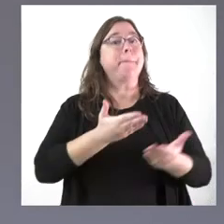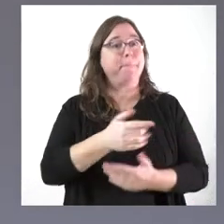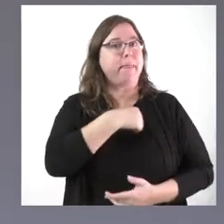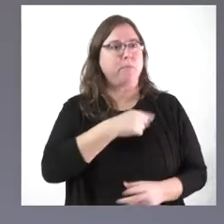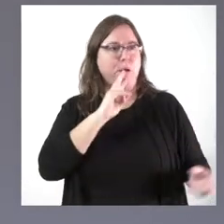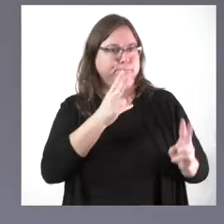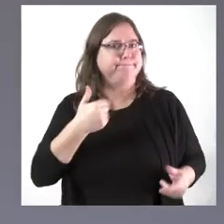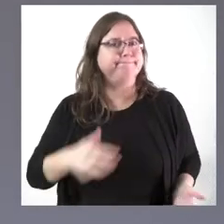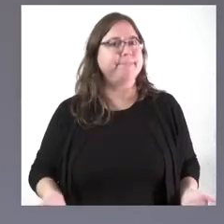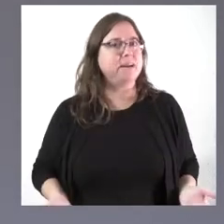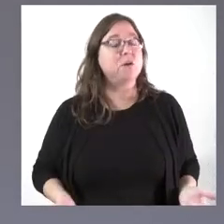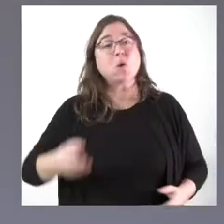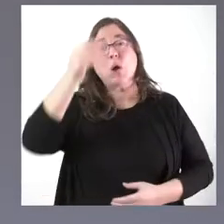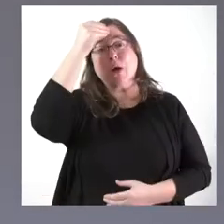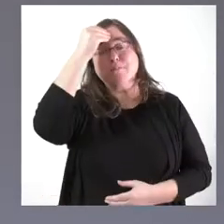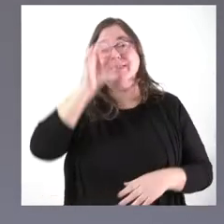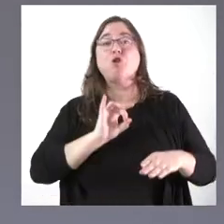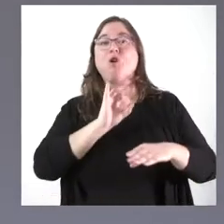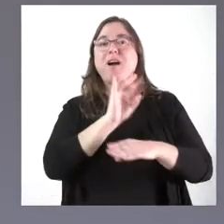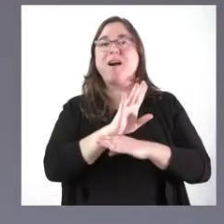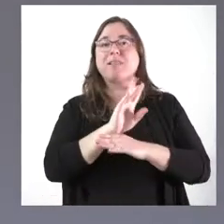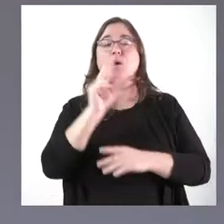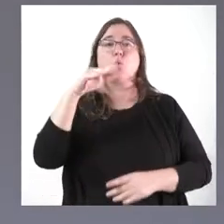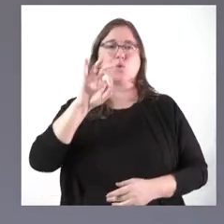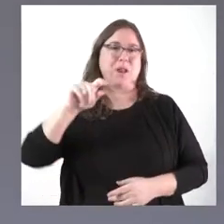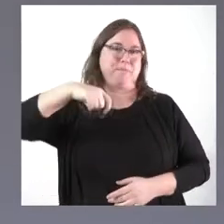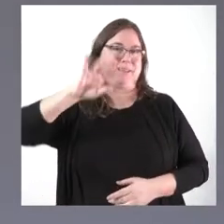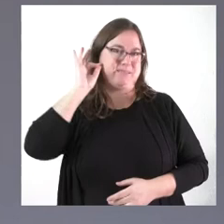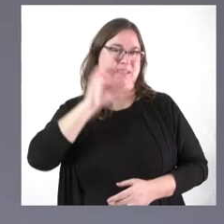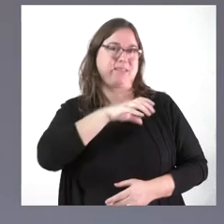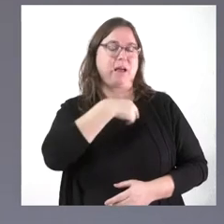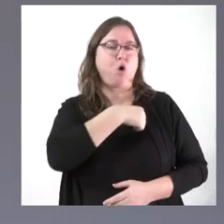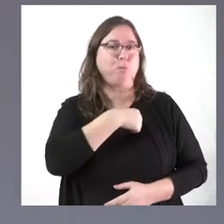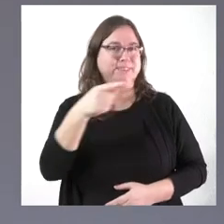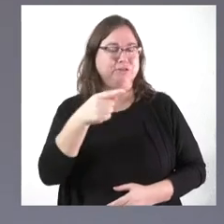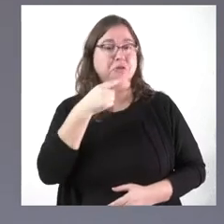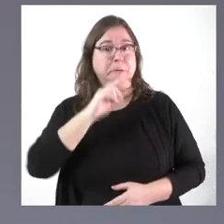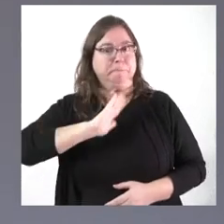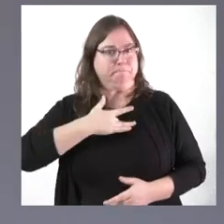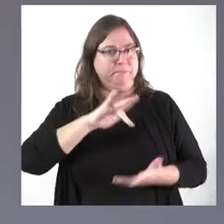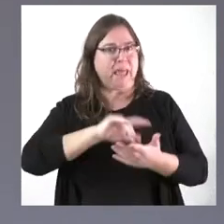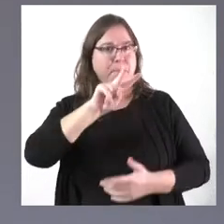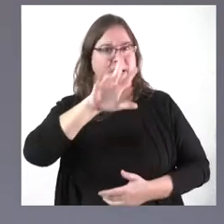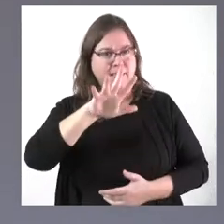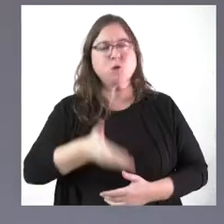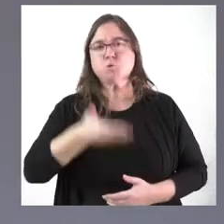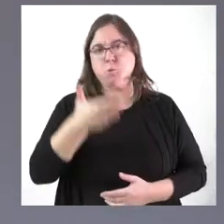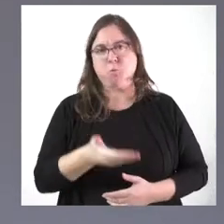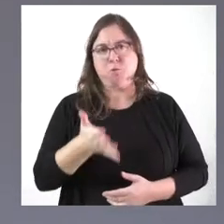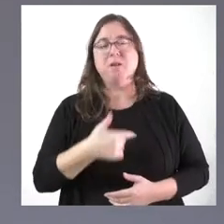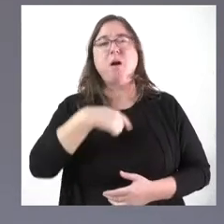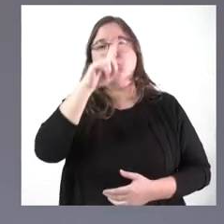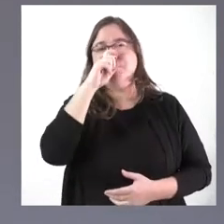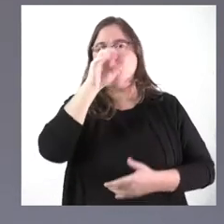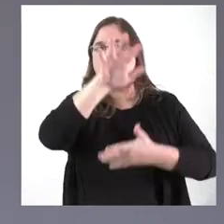yo creo que la carta de la presidenta de la comisión Úrsula Reyes del día 25 el día siguiente es una carta muy importante una carta y un acuerdo que